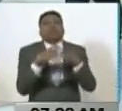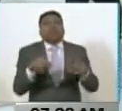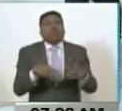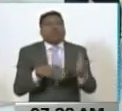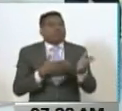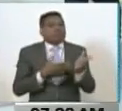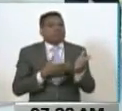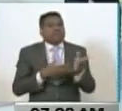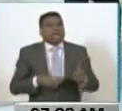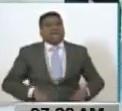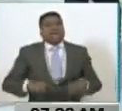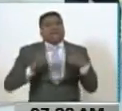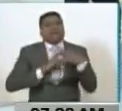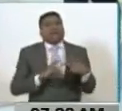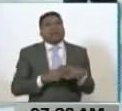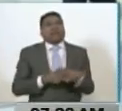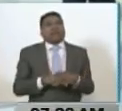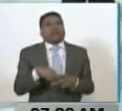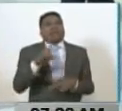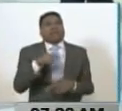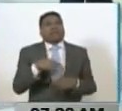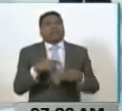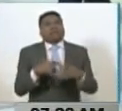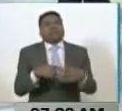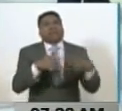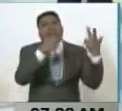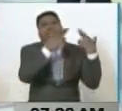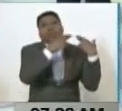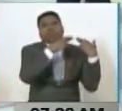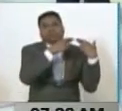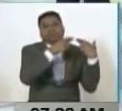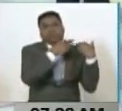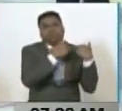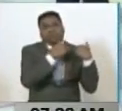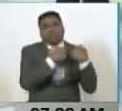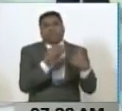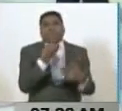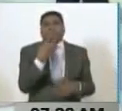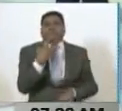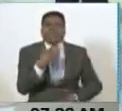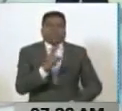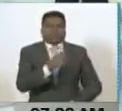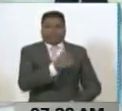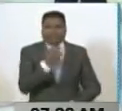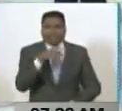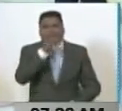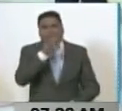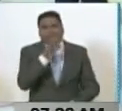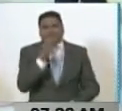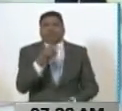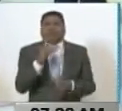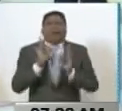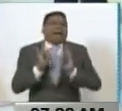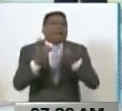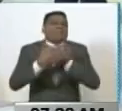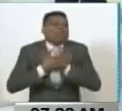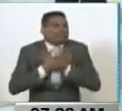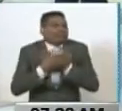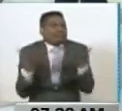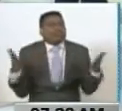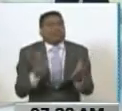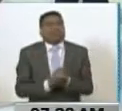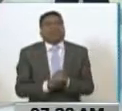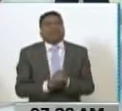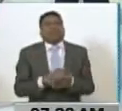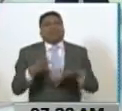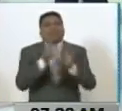pero además una responsabilidad bien retribuida, porque ellos son completamente abiertos en su amor, en su afecto, en la